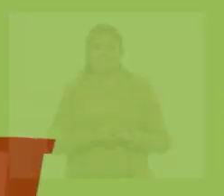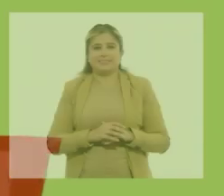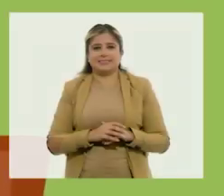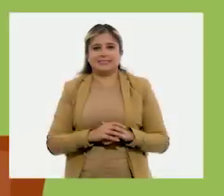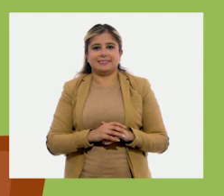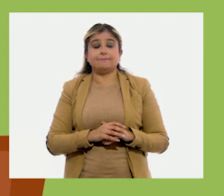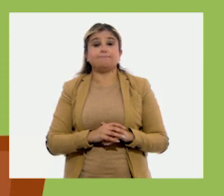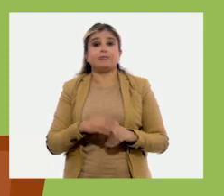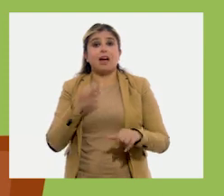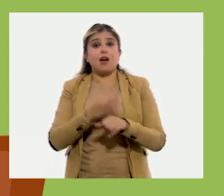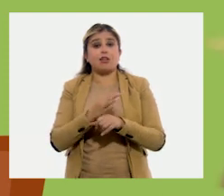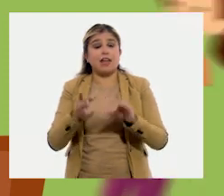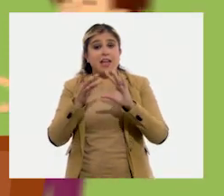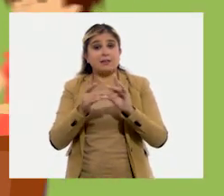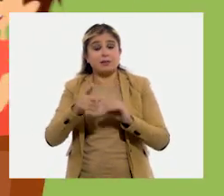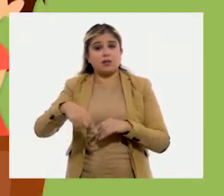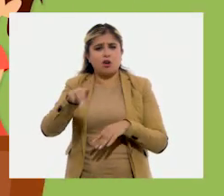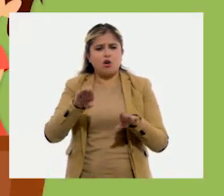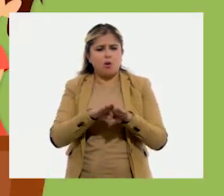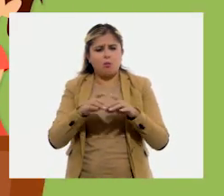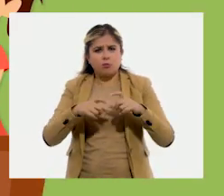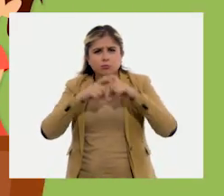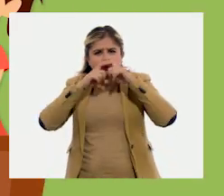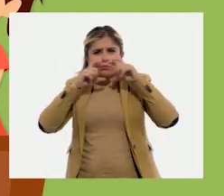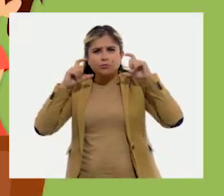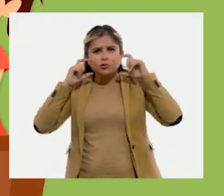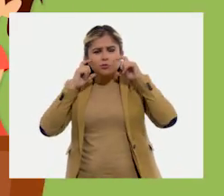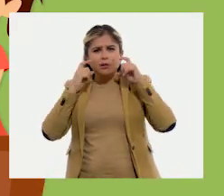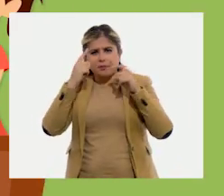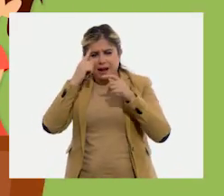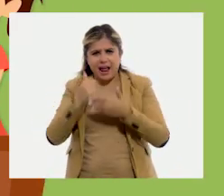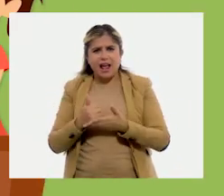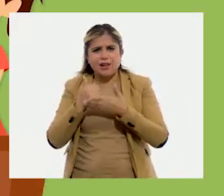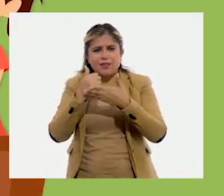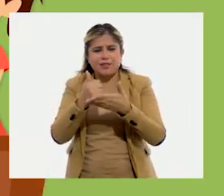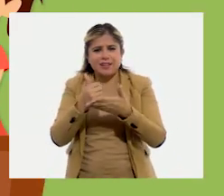Te enseñaremos cómo armar un cubrebocas con ayuda de un adulto.